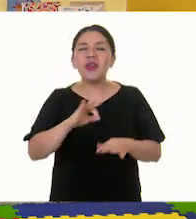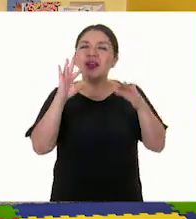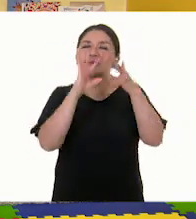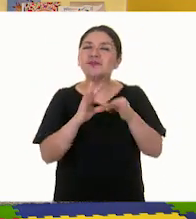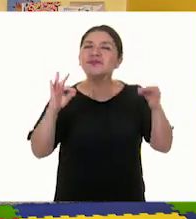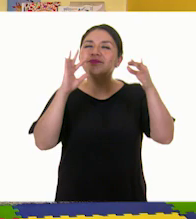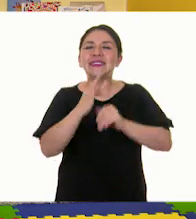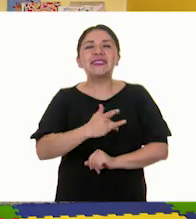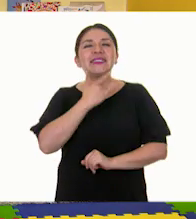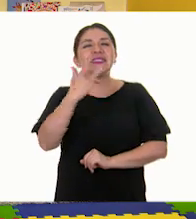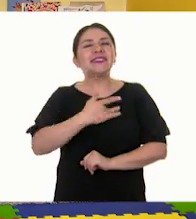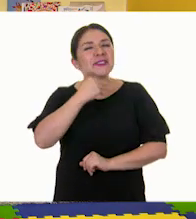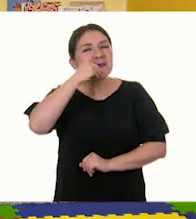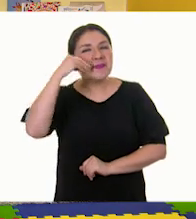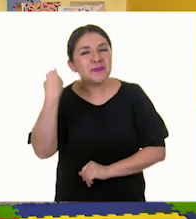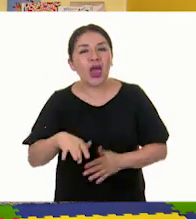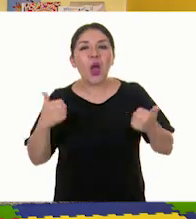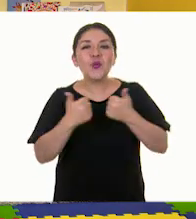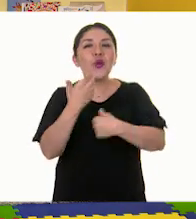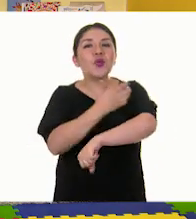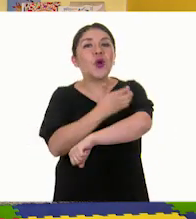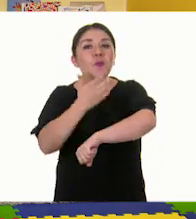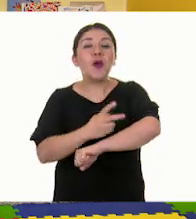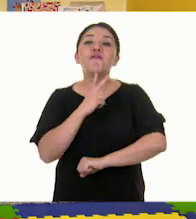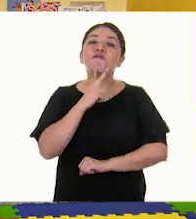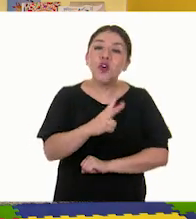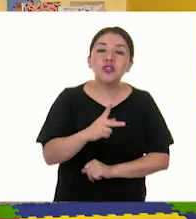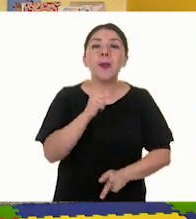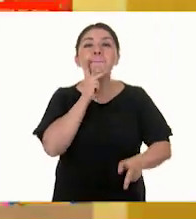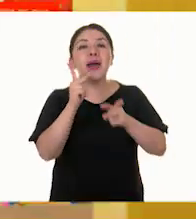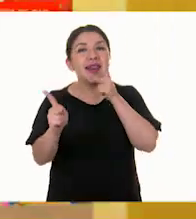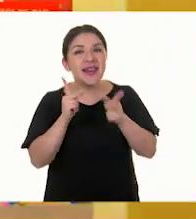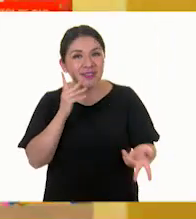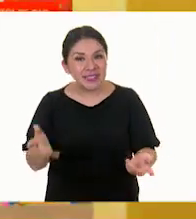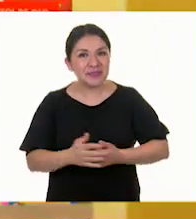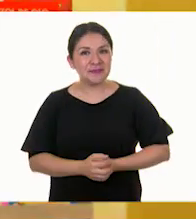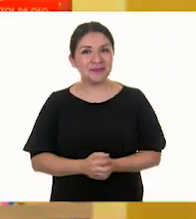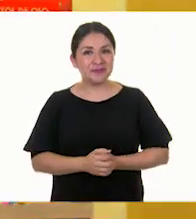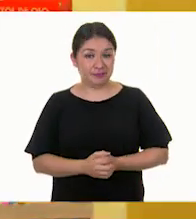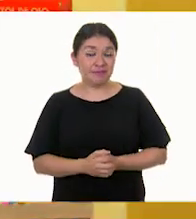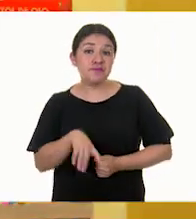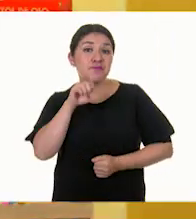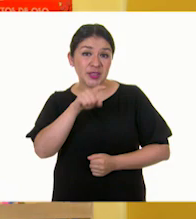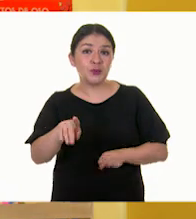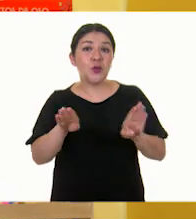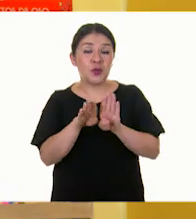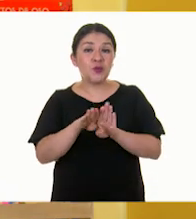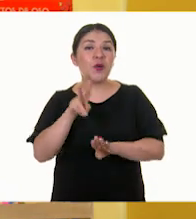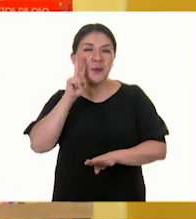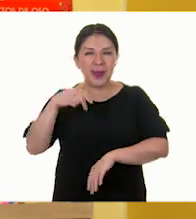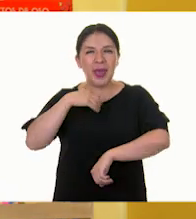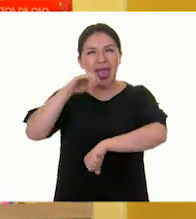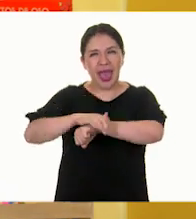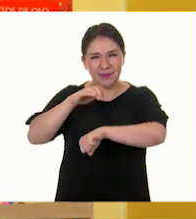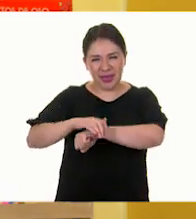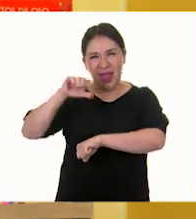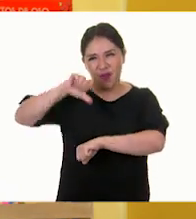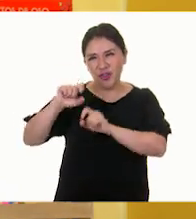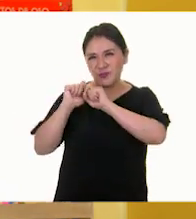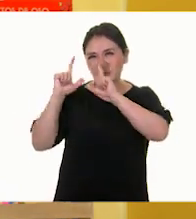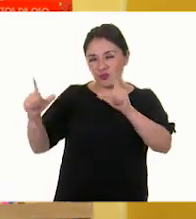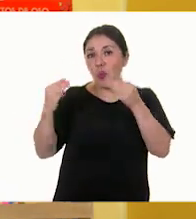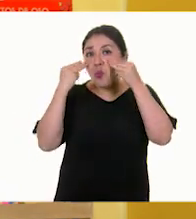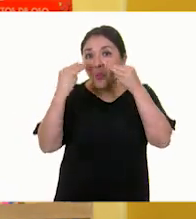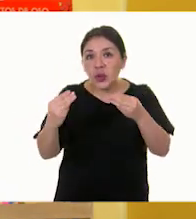crear momentos maravillosos acompañado de voz y palabras. tal como las siguientes amigas y amigos que nos